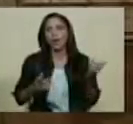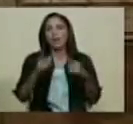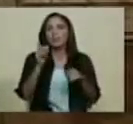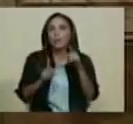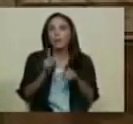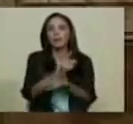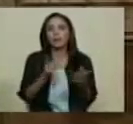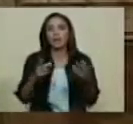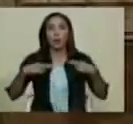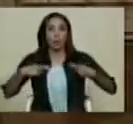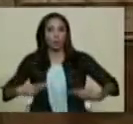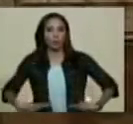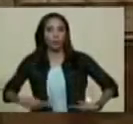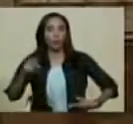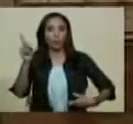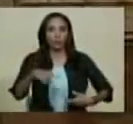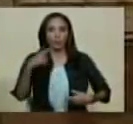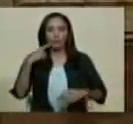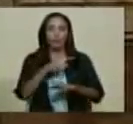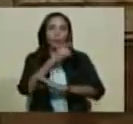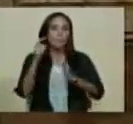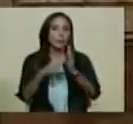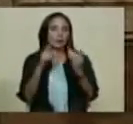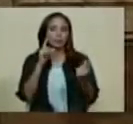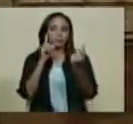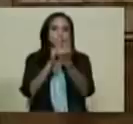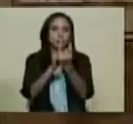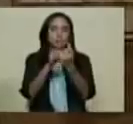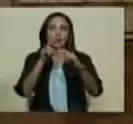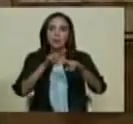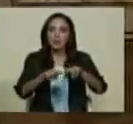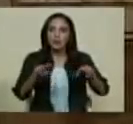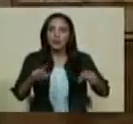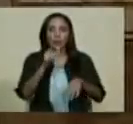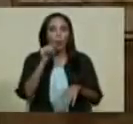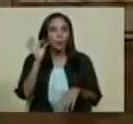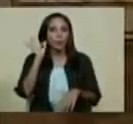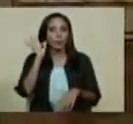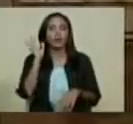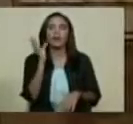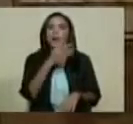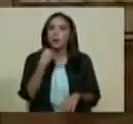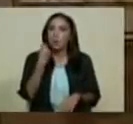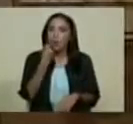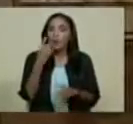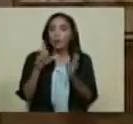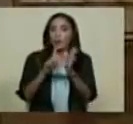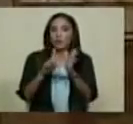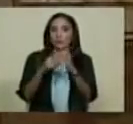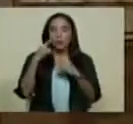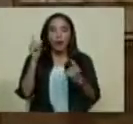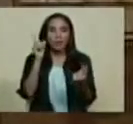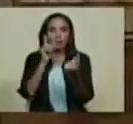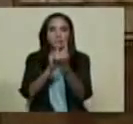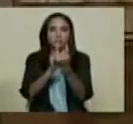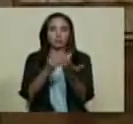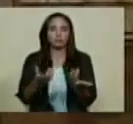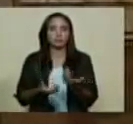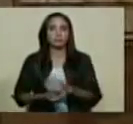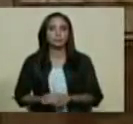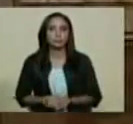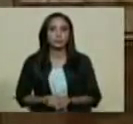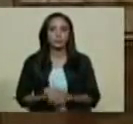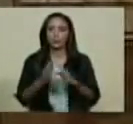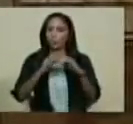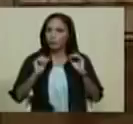los uniformes, la atención a los niños, a las niñas, a nuestros jóvenes de los liceos. Todo lo que ha sido el